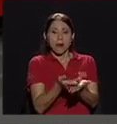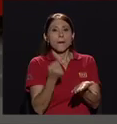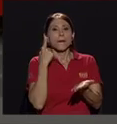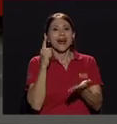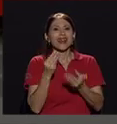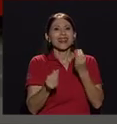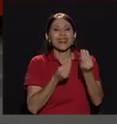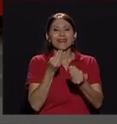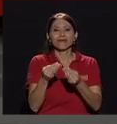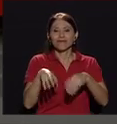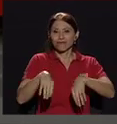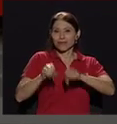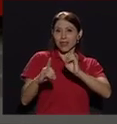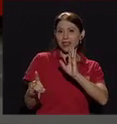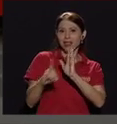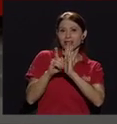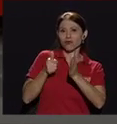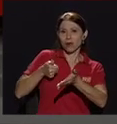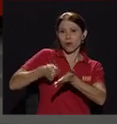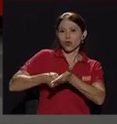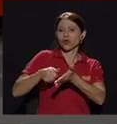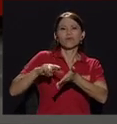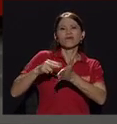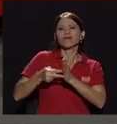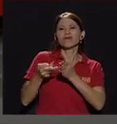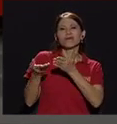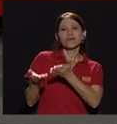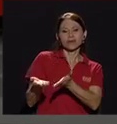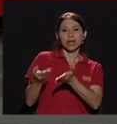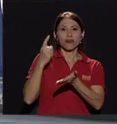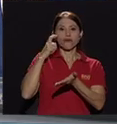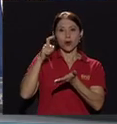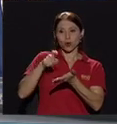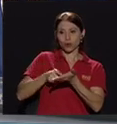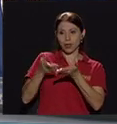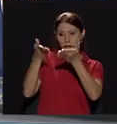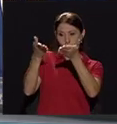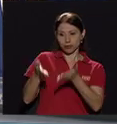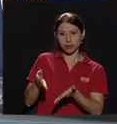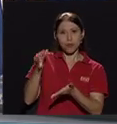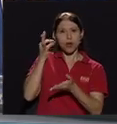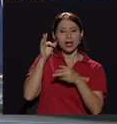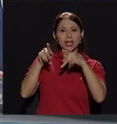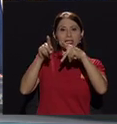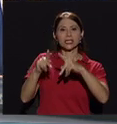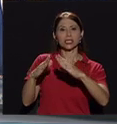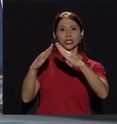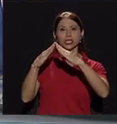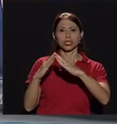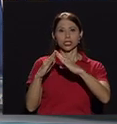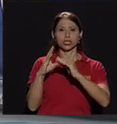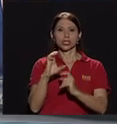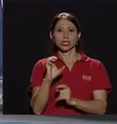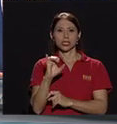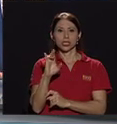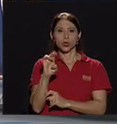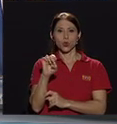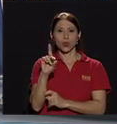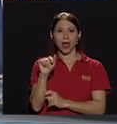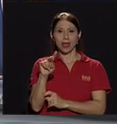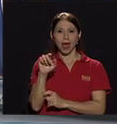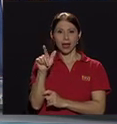¿Qué significaba el derecho al voto? Significaba el reconocimiento de ser ciudadanas En aquel momento habían